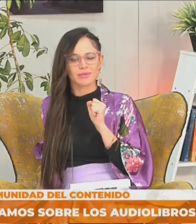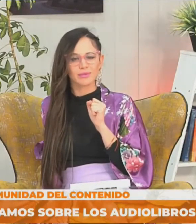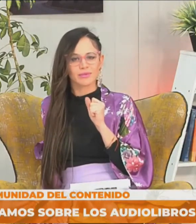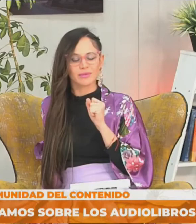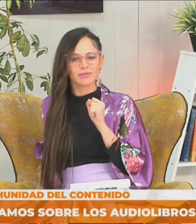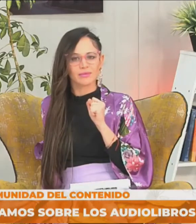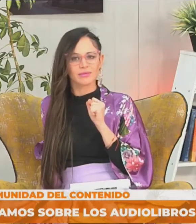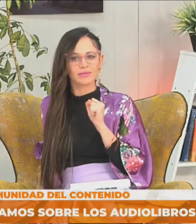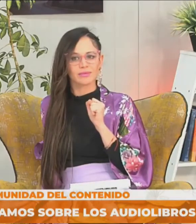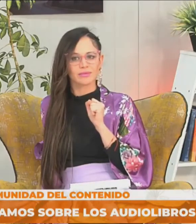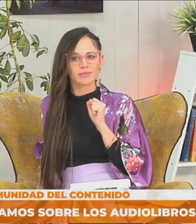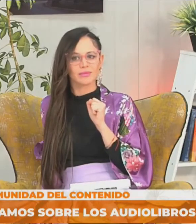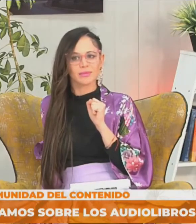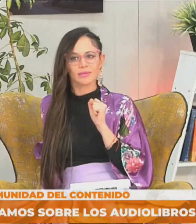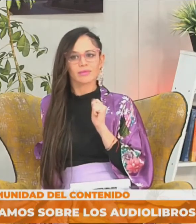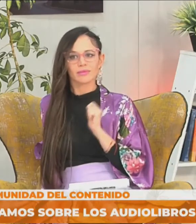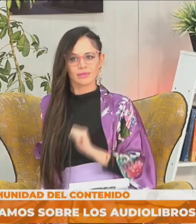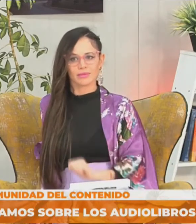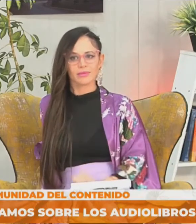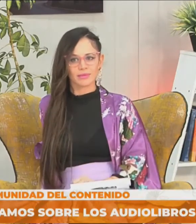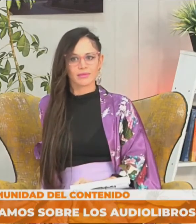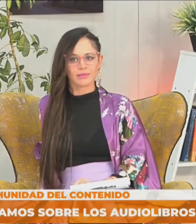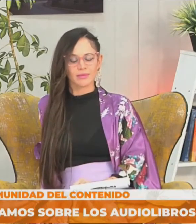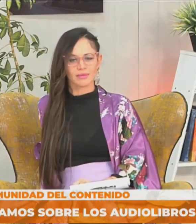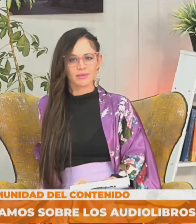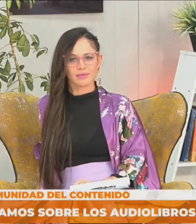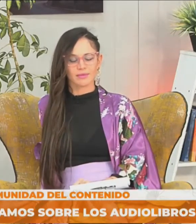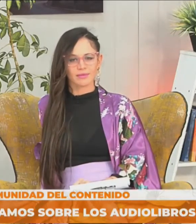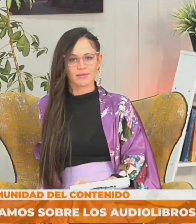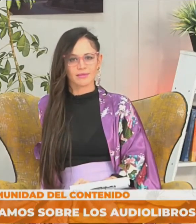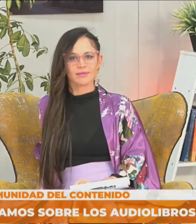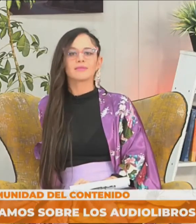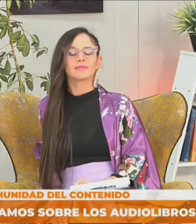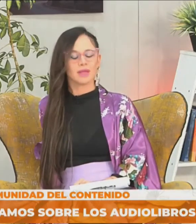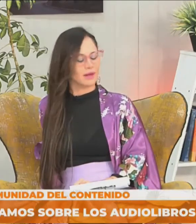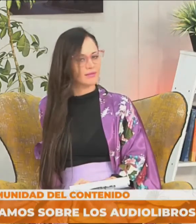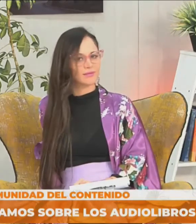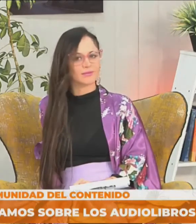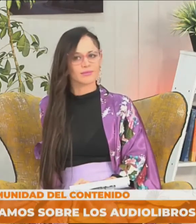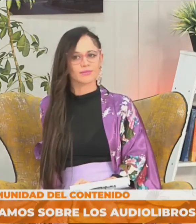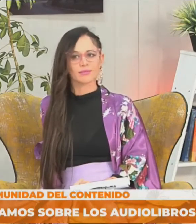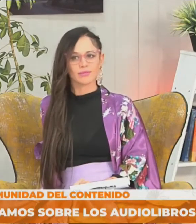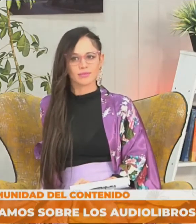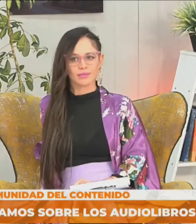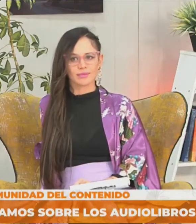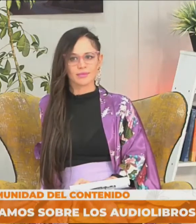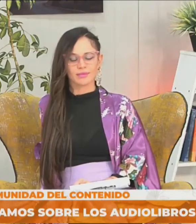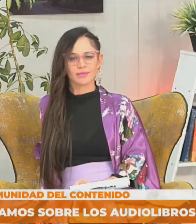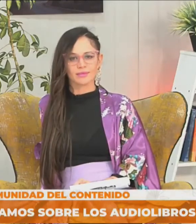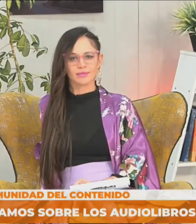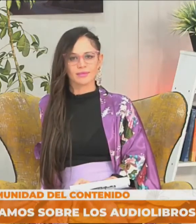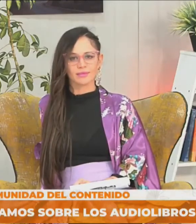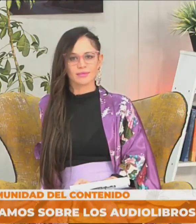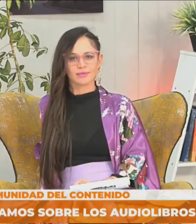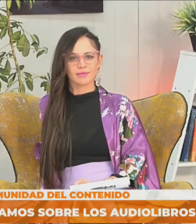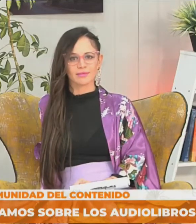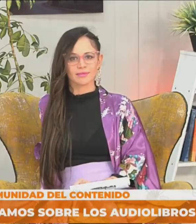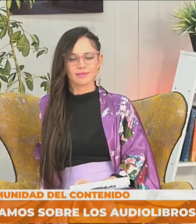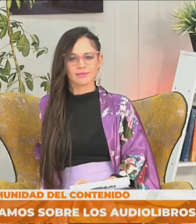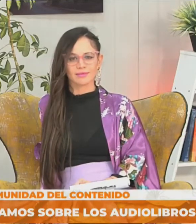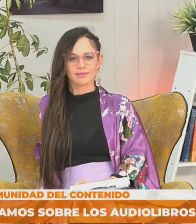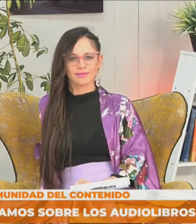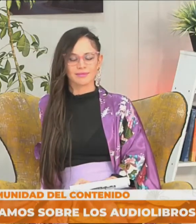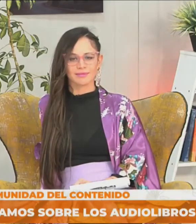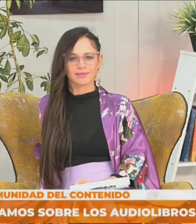en tu teléfono o queda en tu computador y lo puedes usar libremente. Entonces, tenemos varios títulos en Editorial Planeta